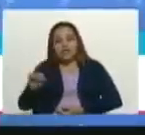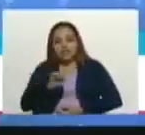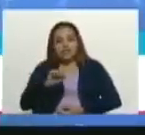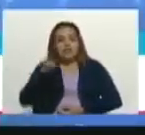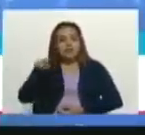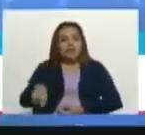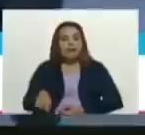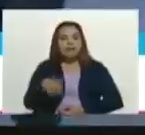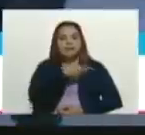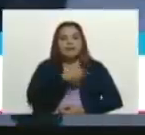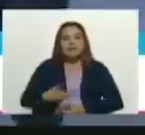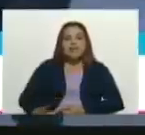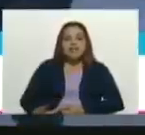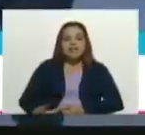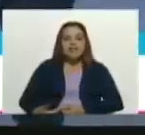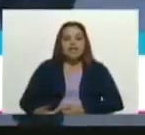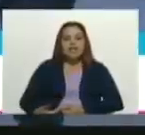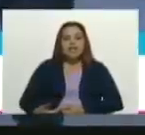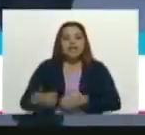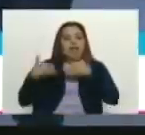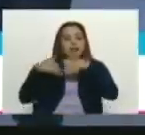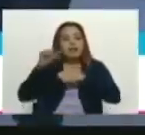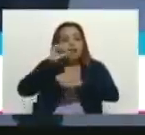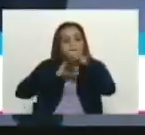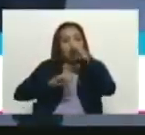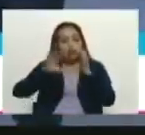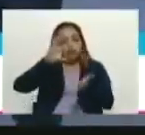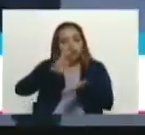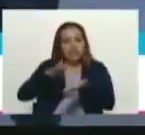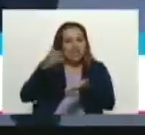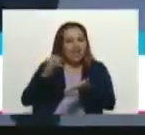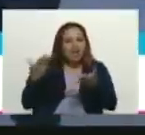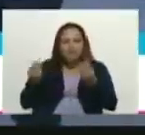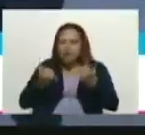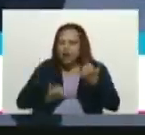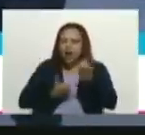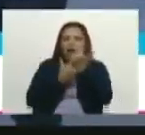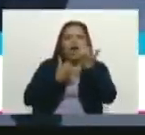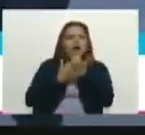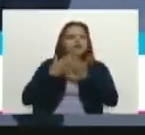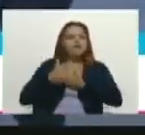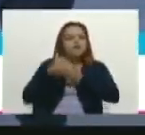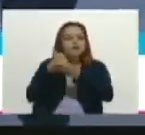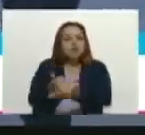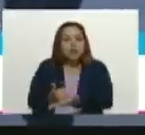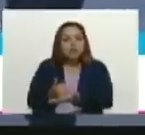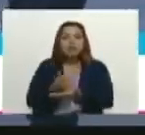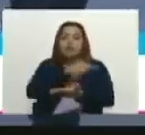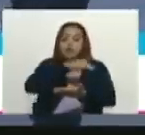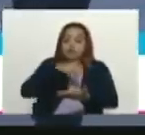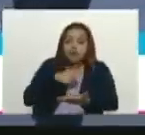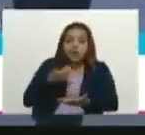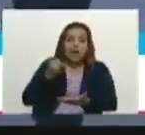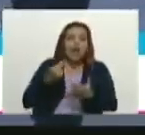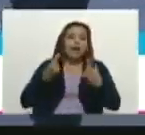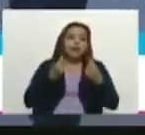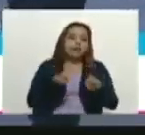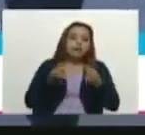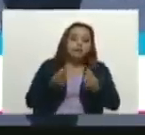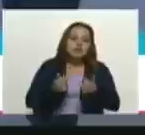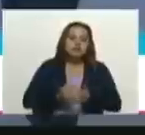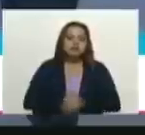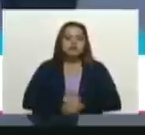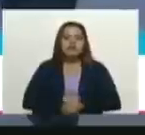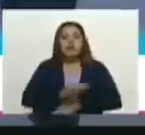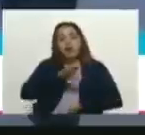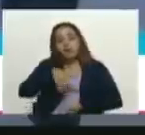señor Leonel, que ha sido también de gran apoyo y de gran ayuda, y bueno, y nosotros nos activamos para